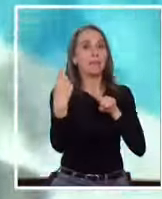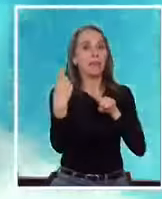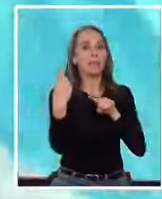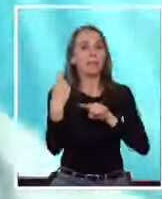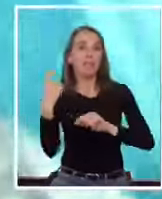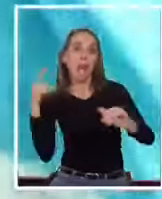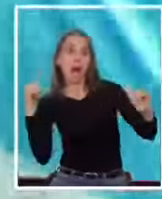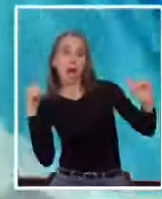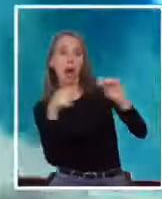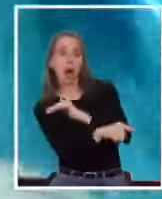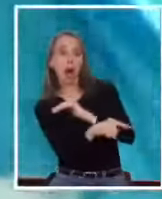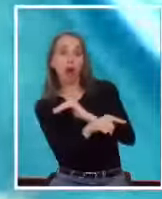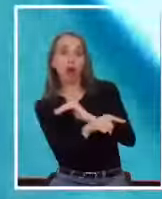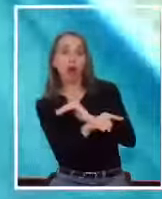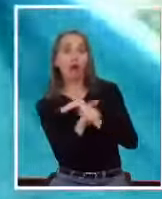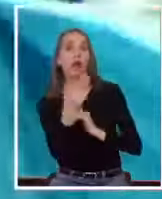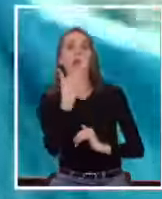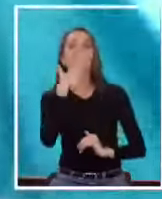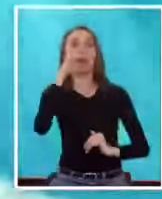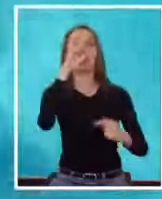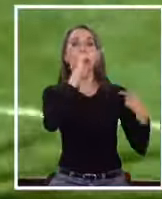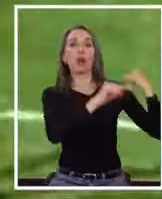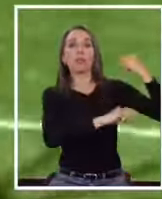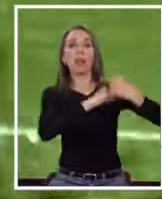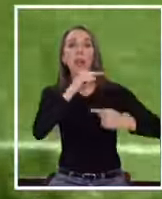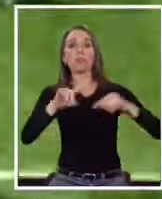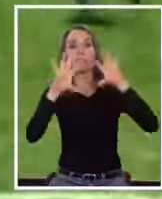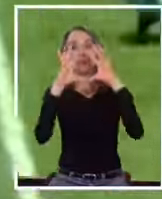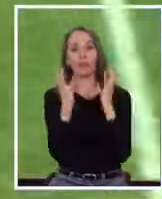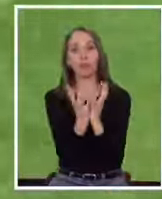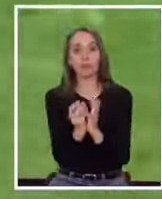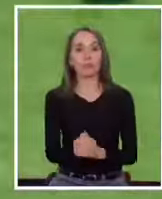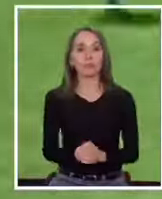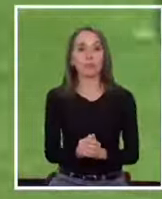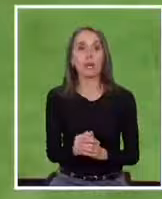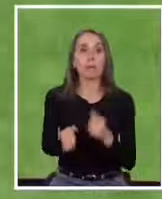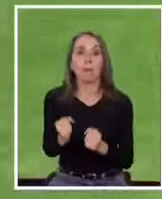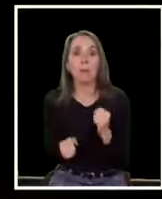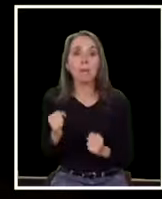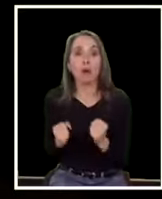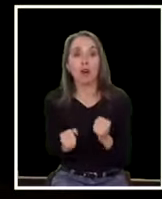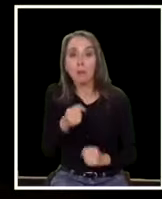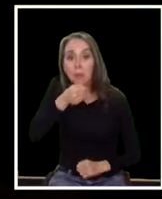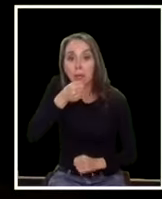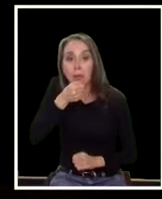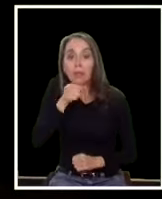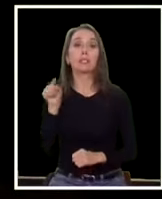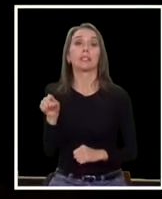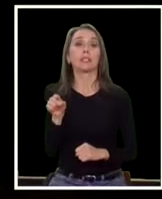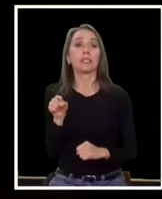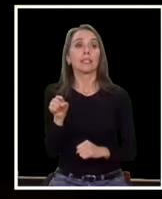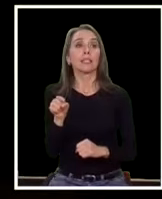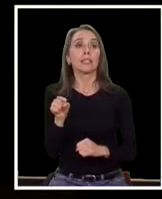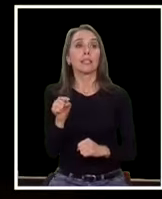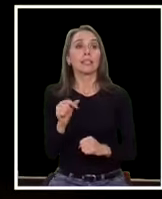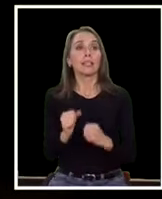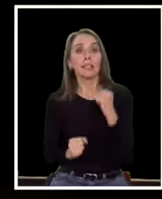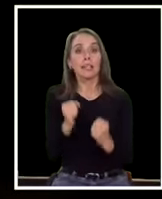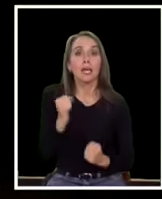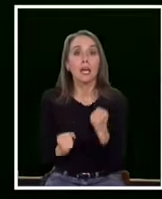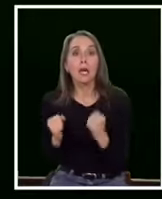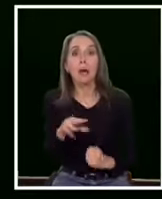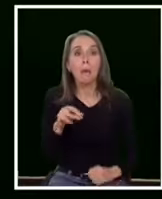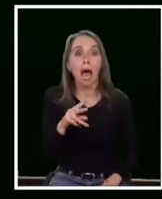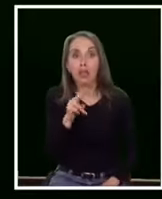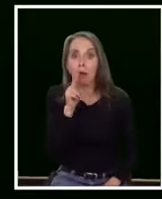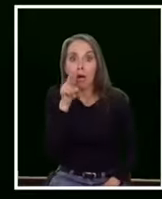gol considerado el mejor de la historia. Arranca por la derecha el genio del fútbol. Y en la medida que iba botando mono Maradona,